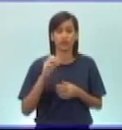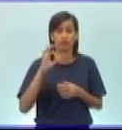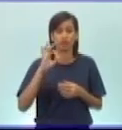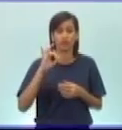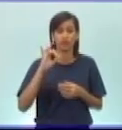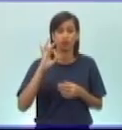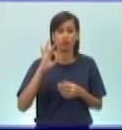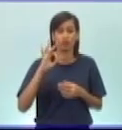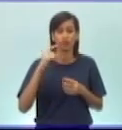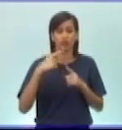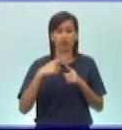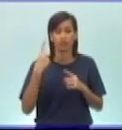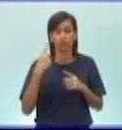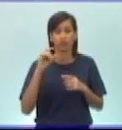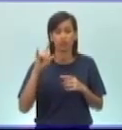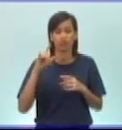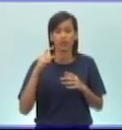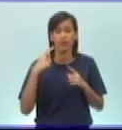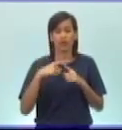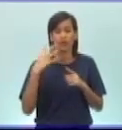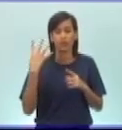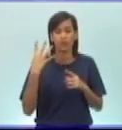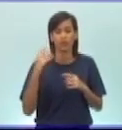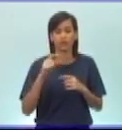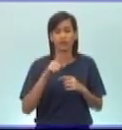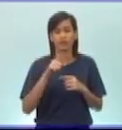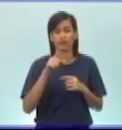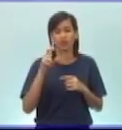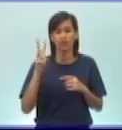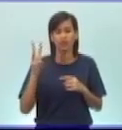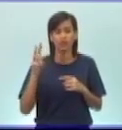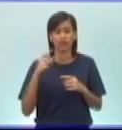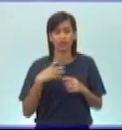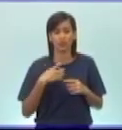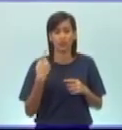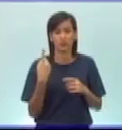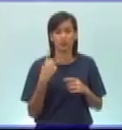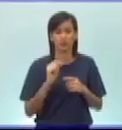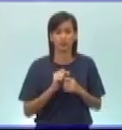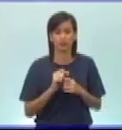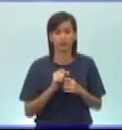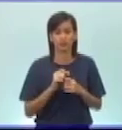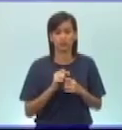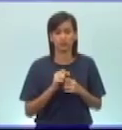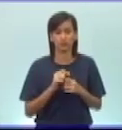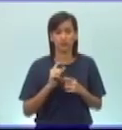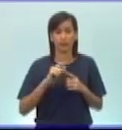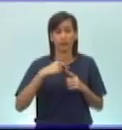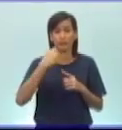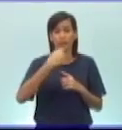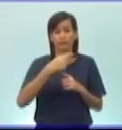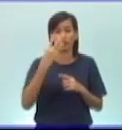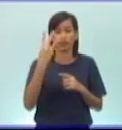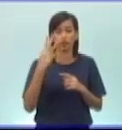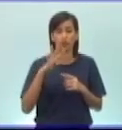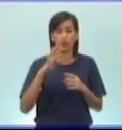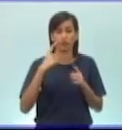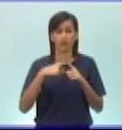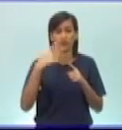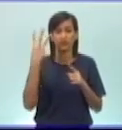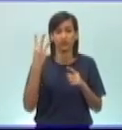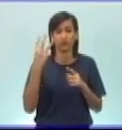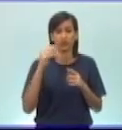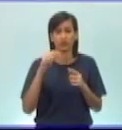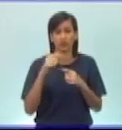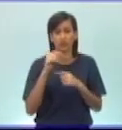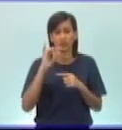4 es 13. Ponemos el 3 y llevamos 1 al próximo lugar o adicionamos 1 al próximo lugar. 4 más 3 es igual